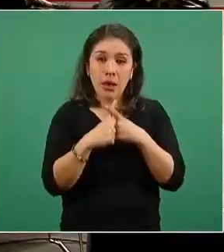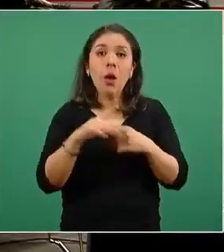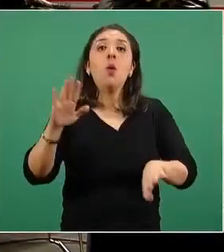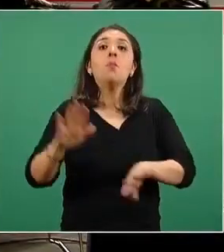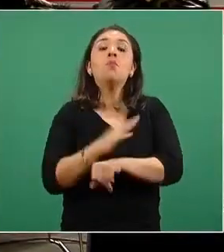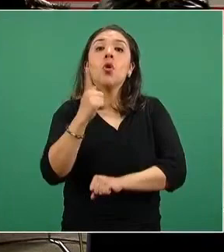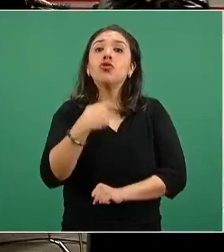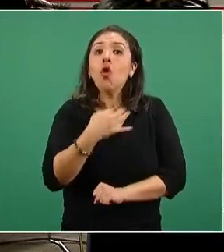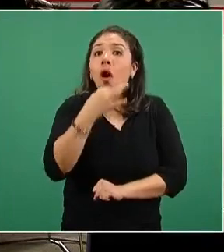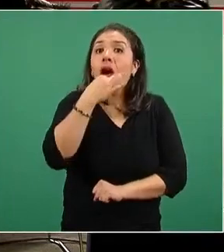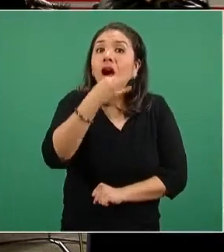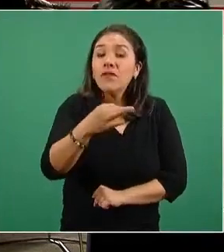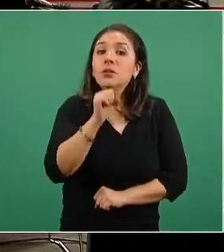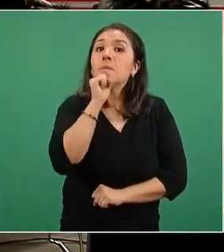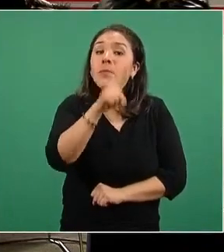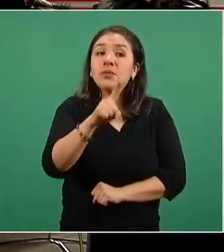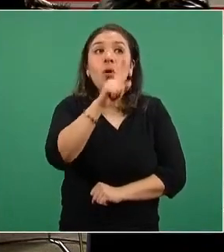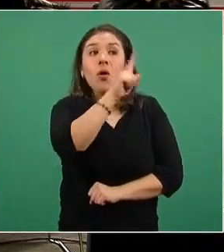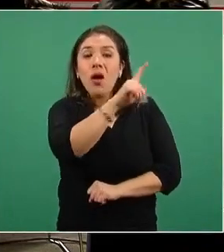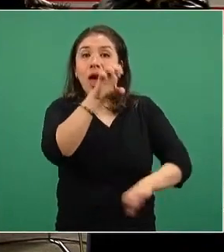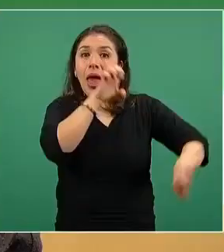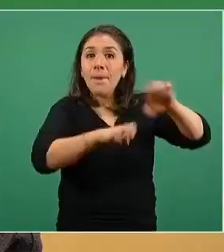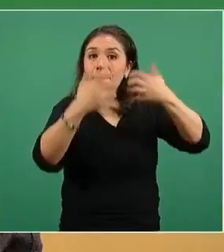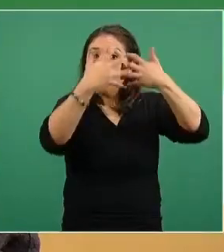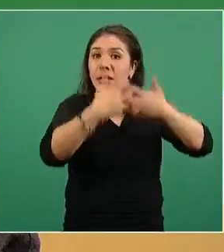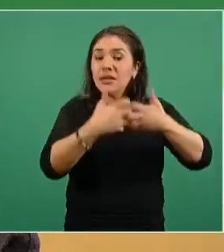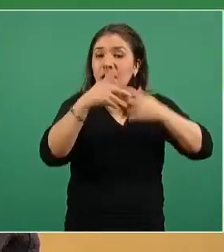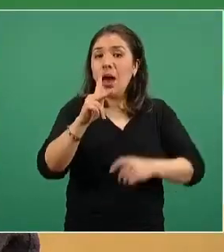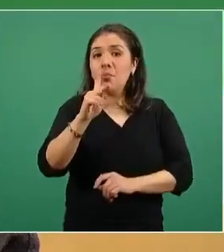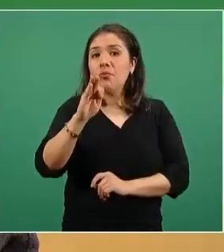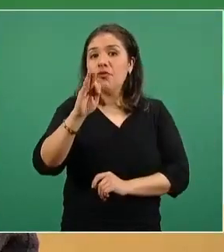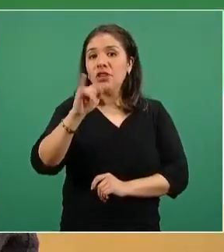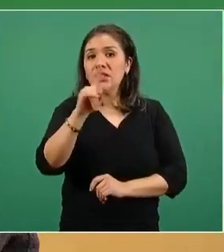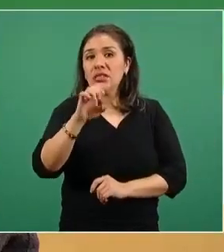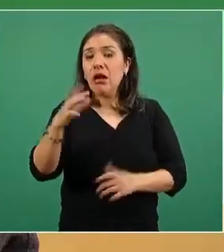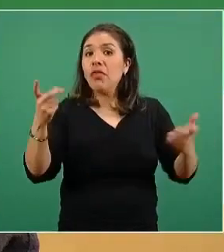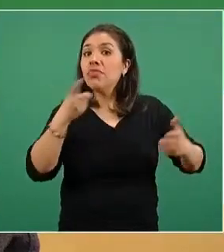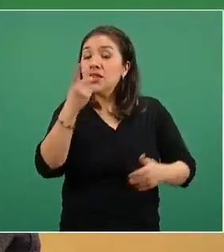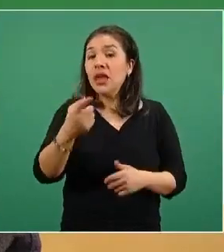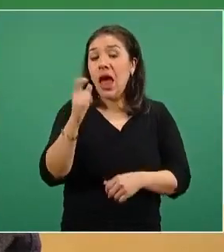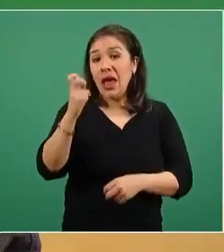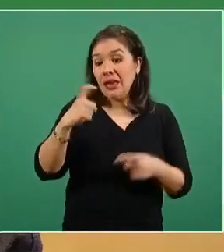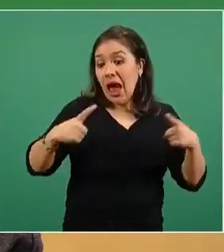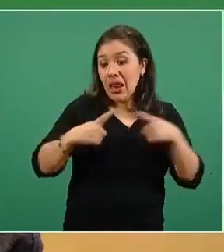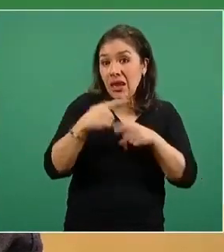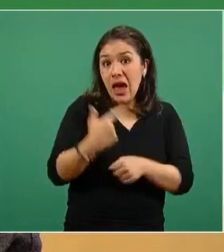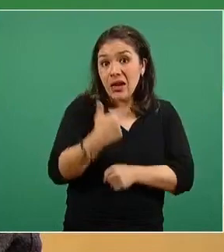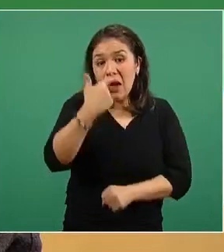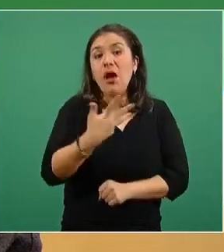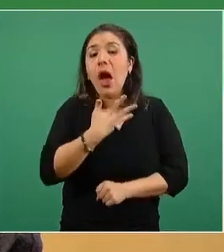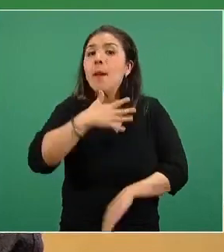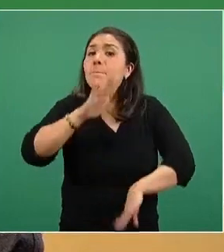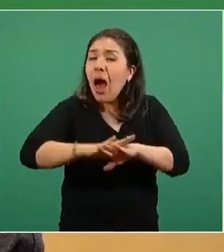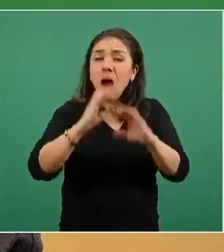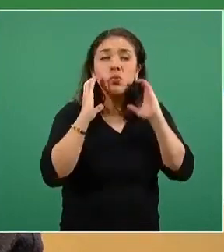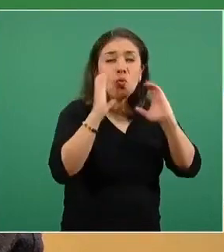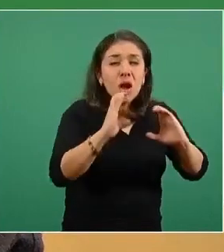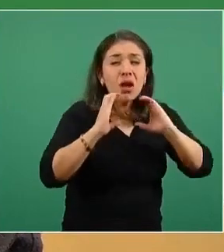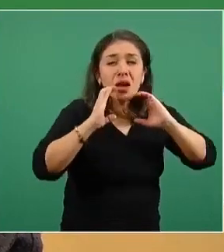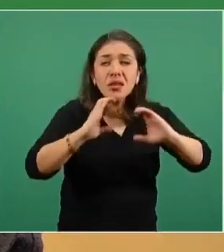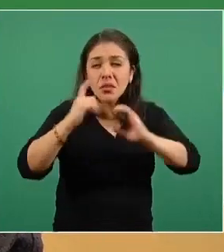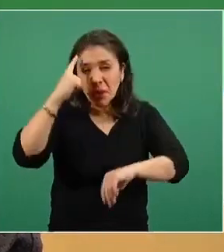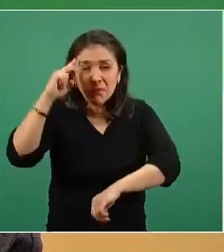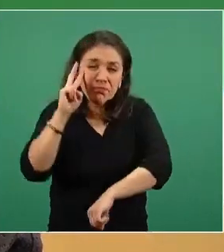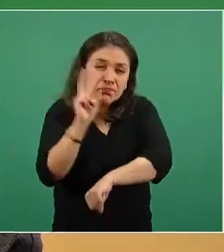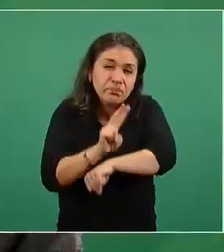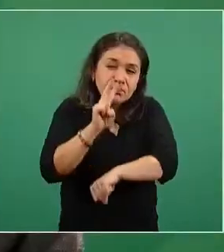la advertencia que la propia compañía Pfizer-BioNTech hizo respecto a la alergia grave, hay especial cuidado en